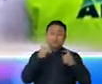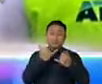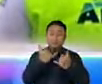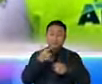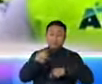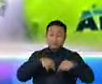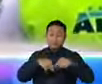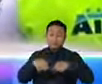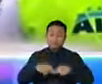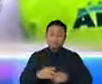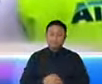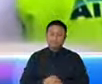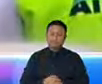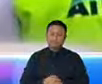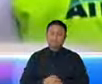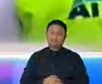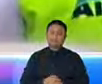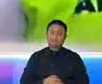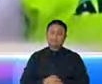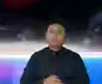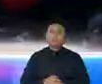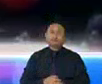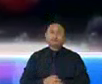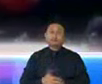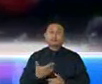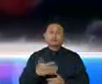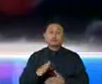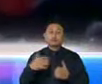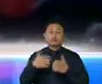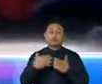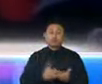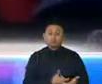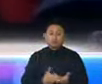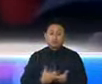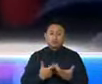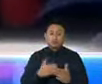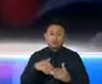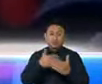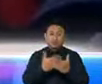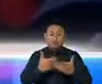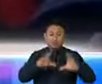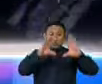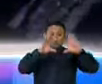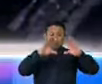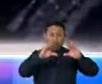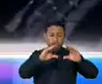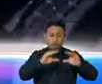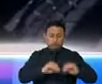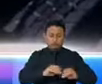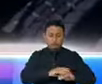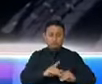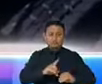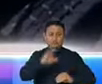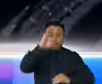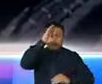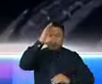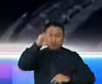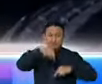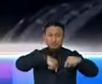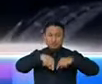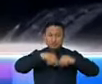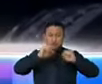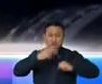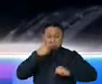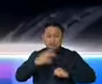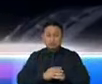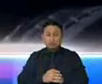este miércoles por algunas horas. Los bomberos controlaron la emergencia y aquí los agentes de la Autoridad de Tránsito Municipal corroboraron